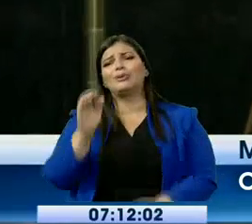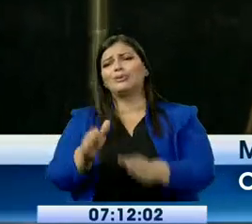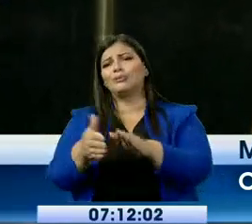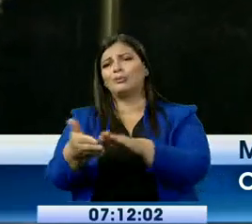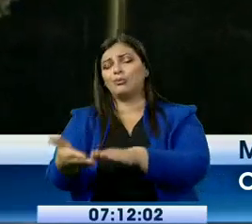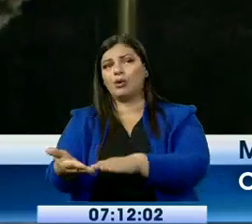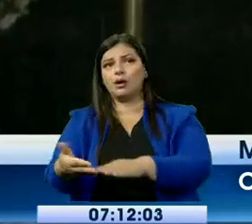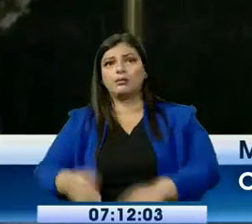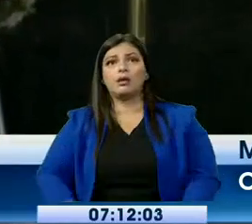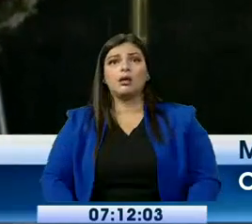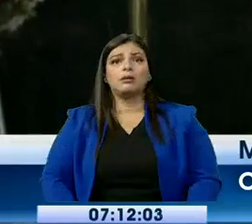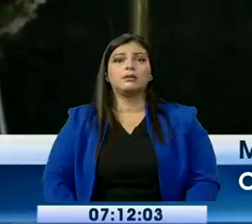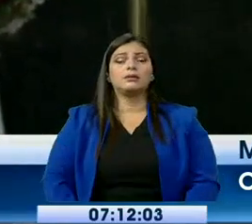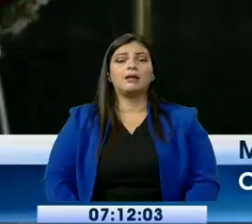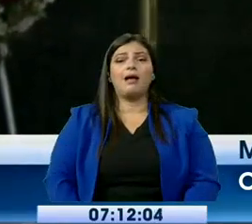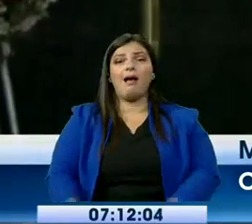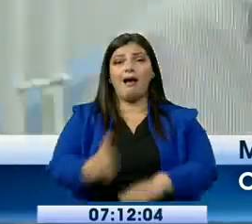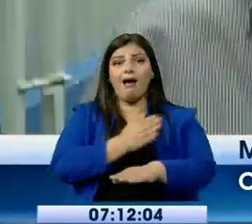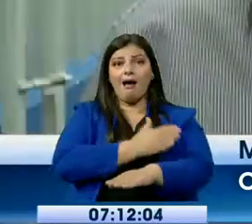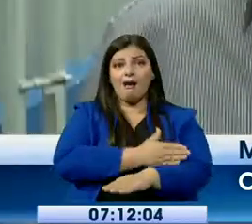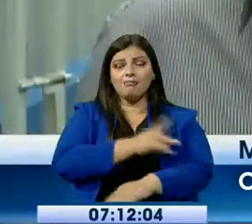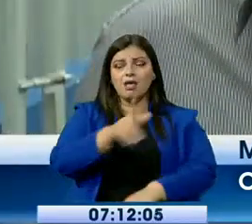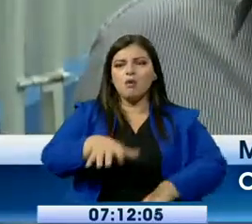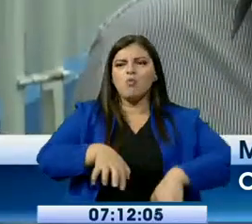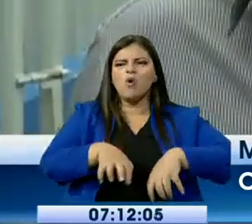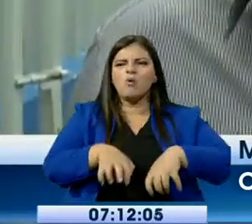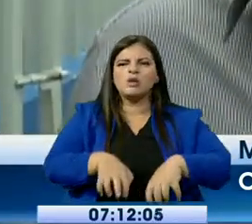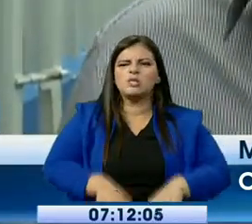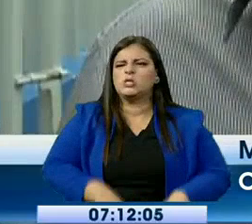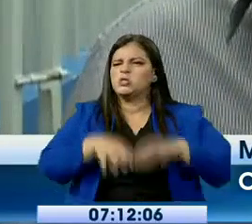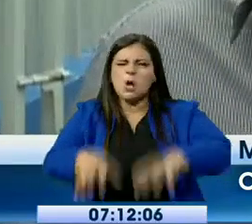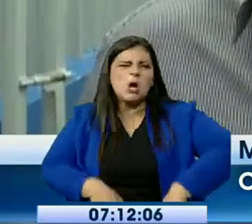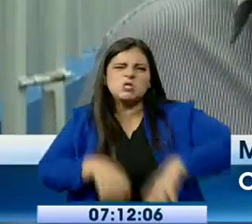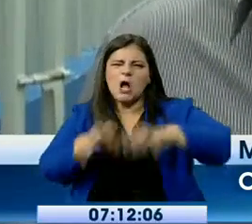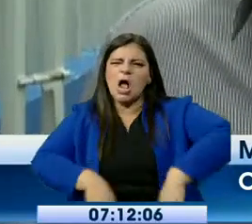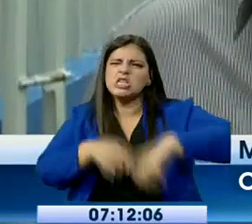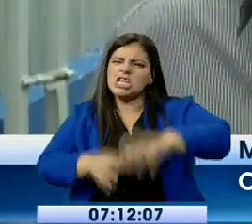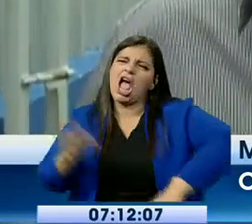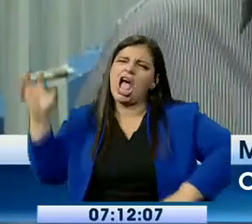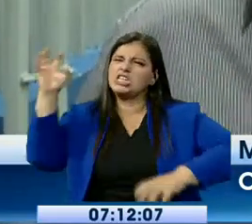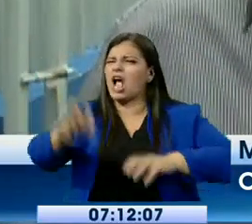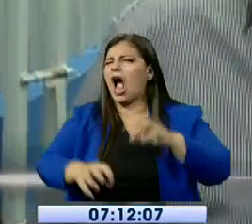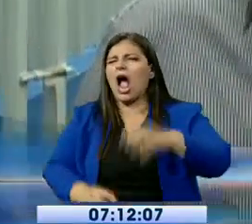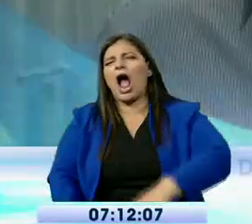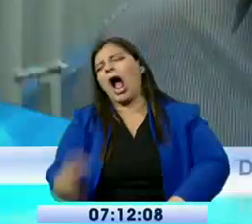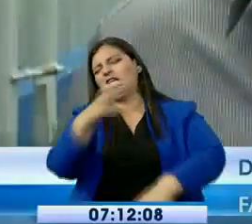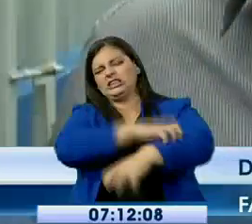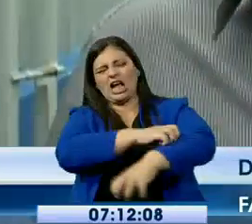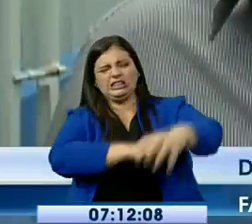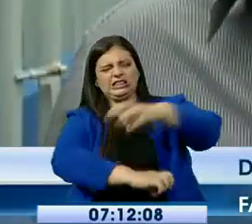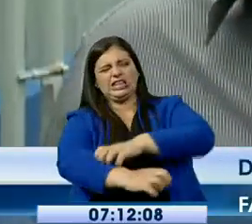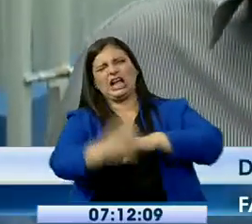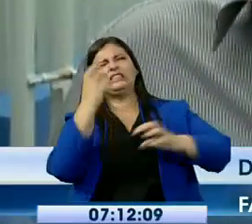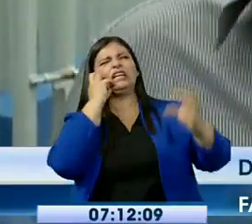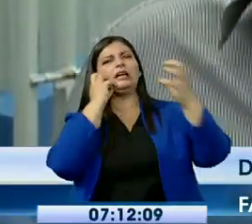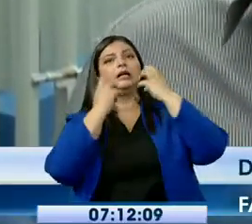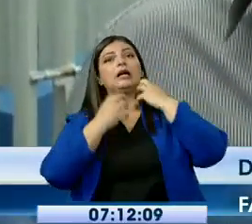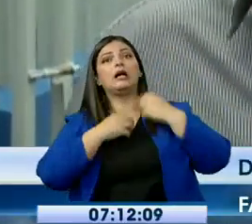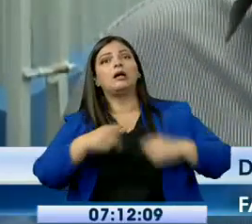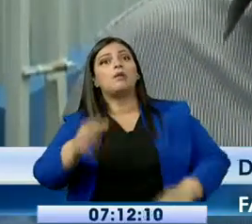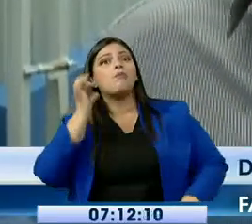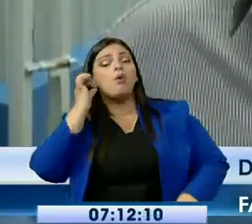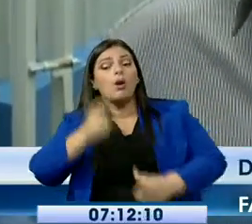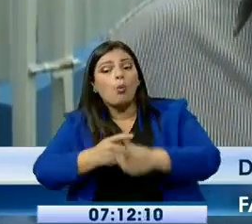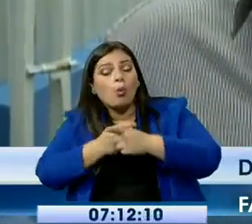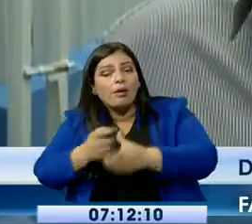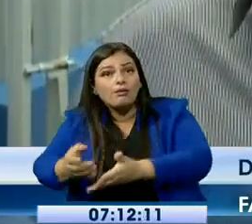atención médica en 2 casas de salud. Y en sí igual hubo mucha negligencia en lo que siempre hay,